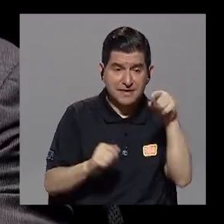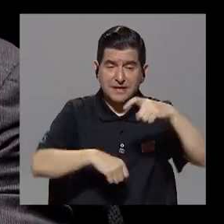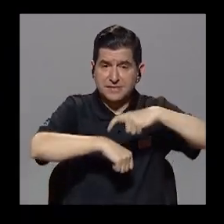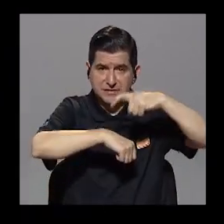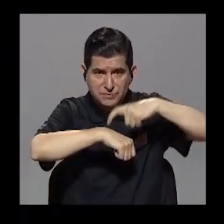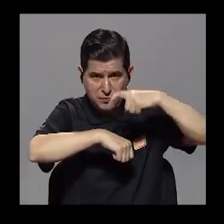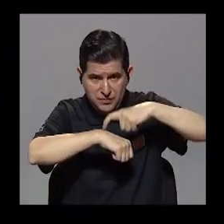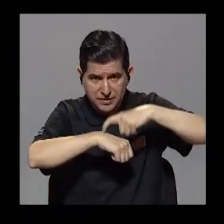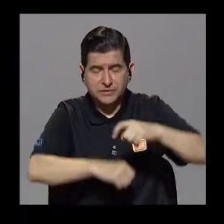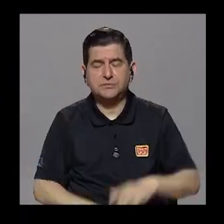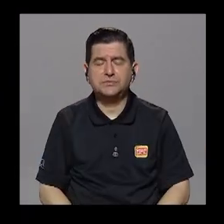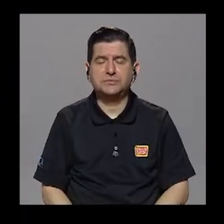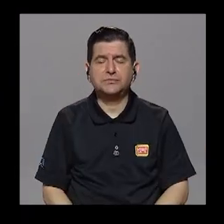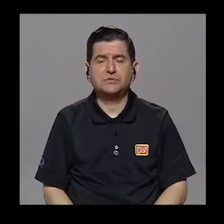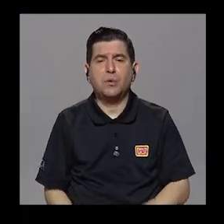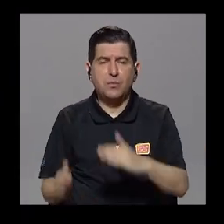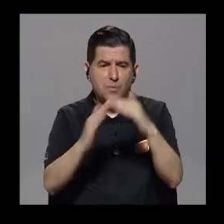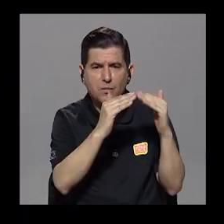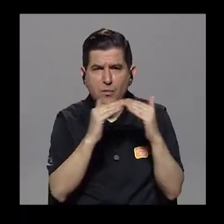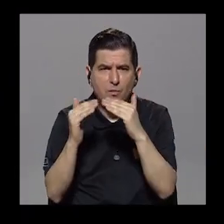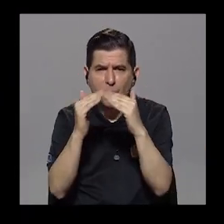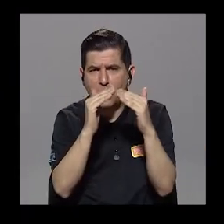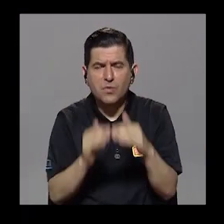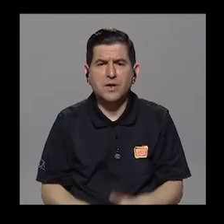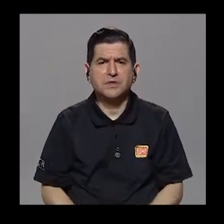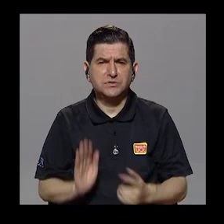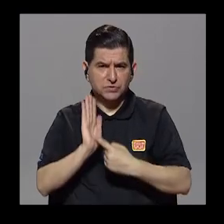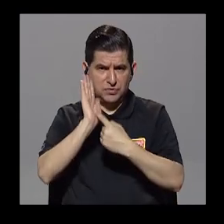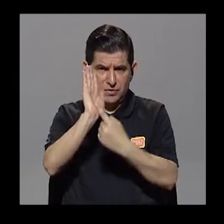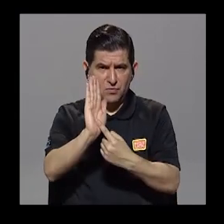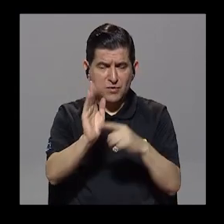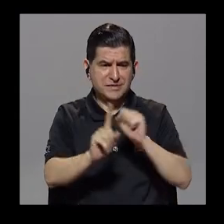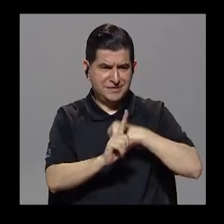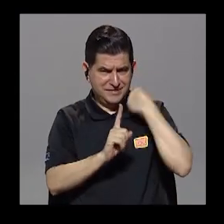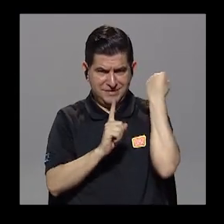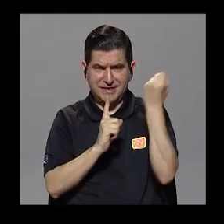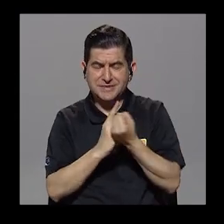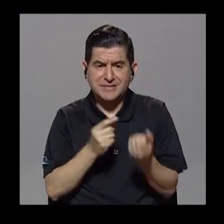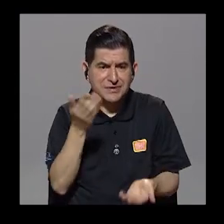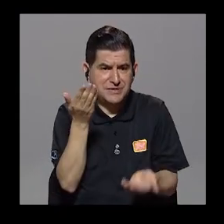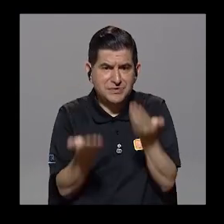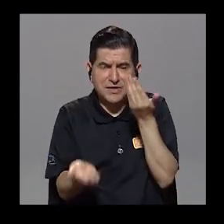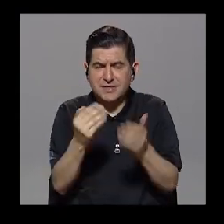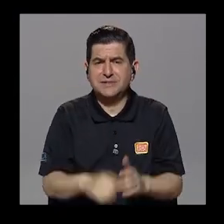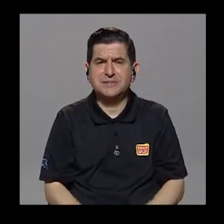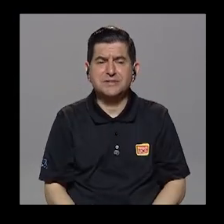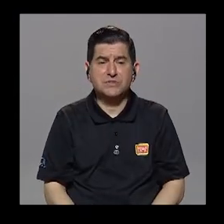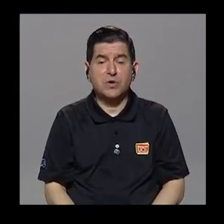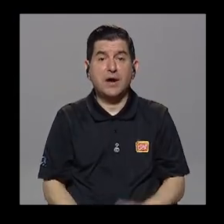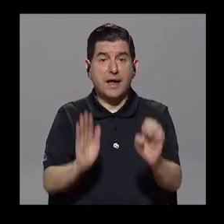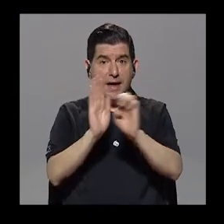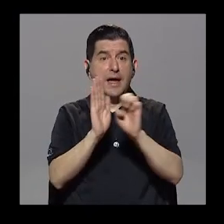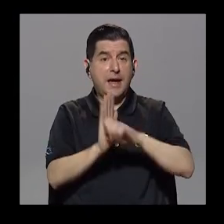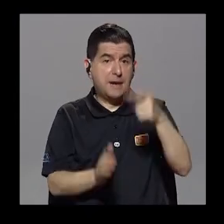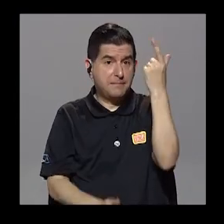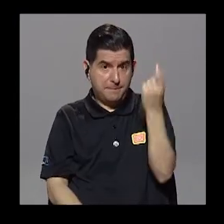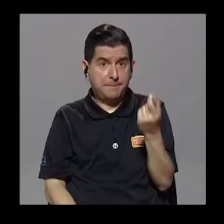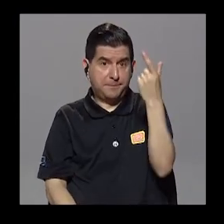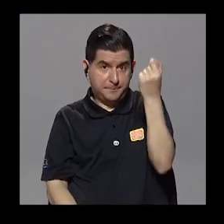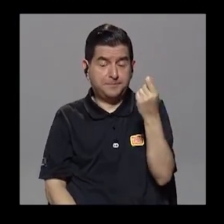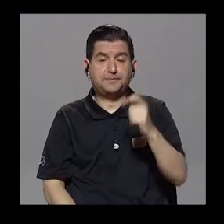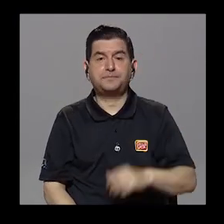que la demografía en este momento, usted nos presenta un escenario de tal vez un país que es ejemplo en